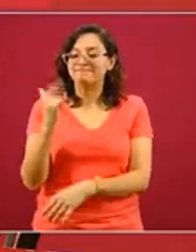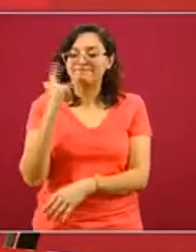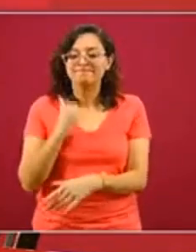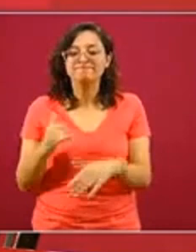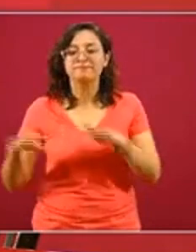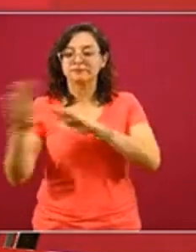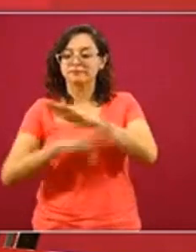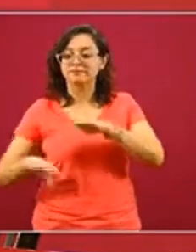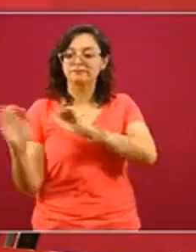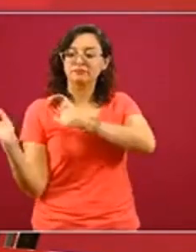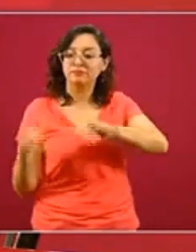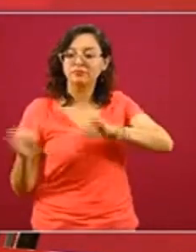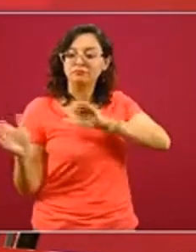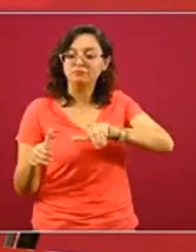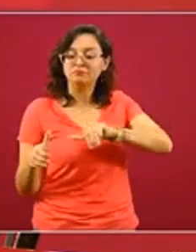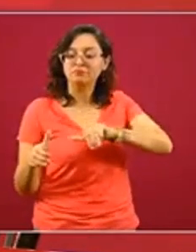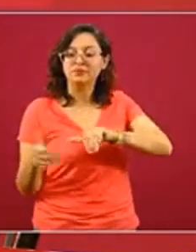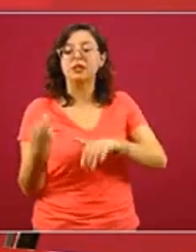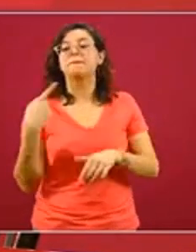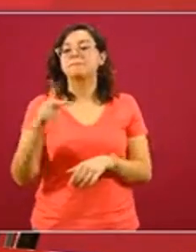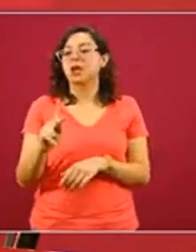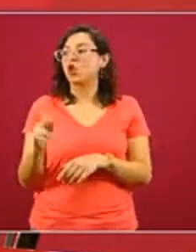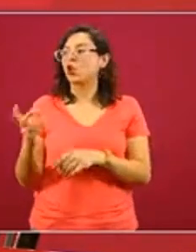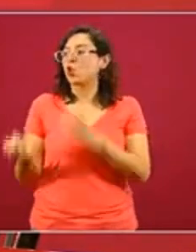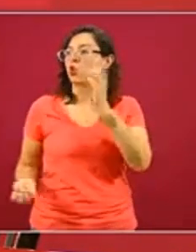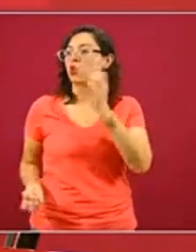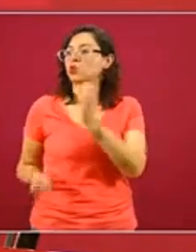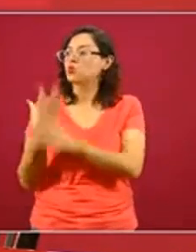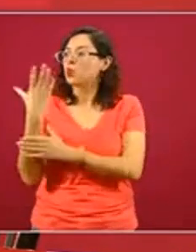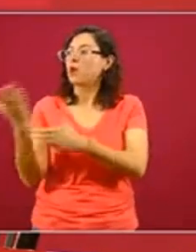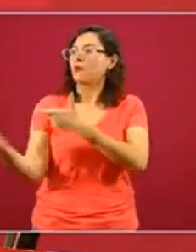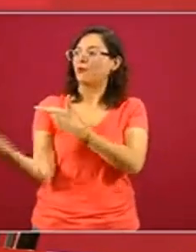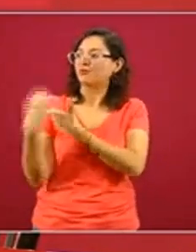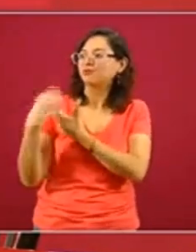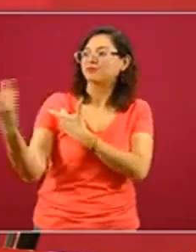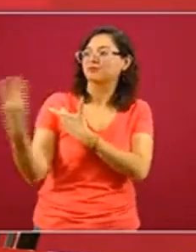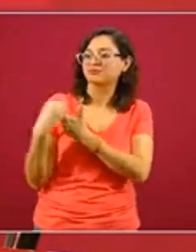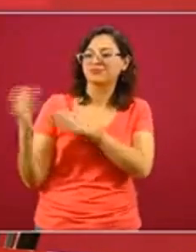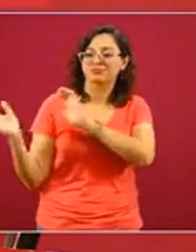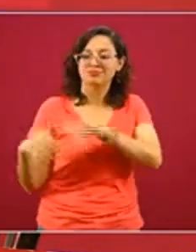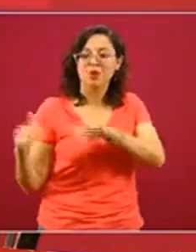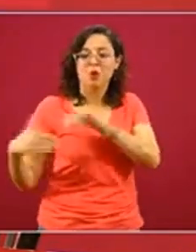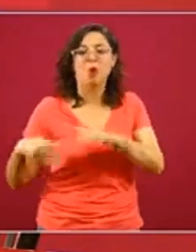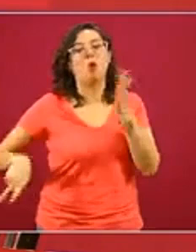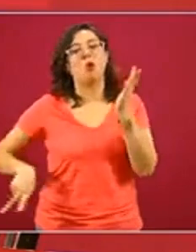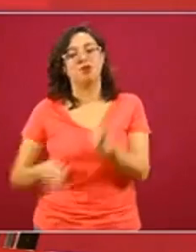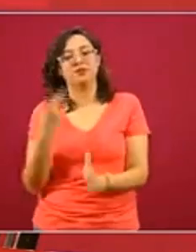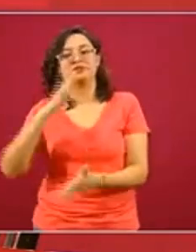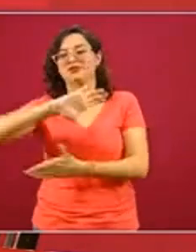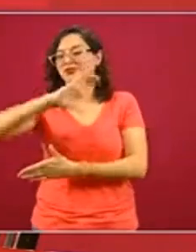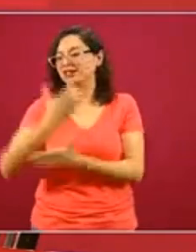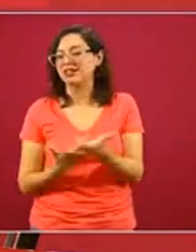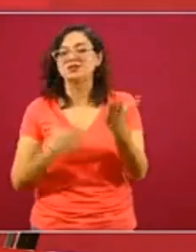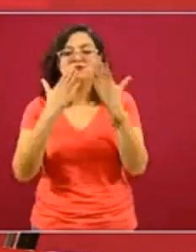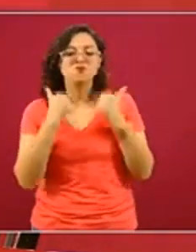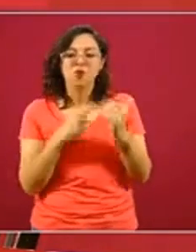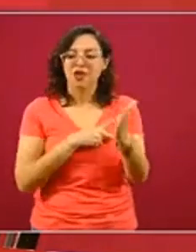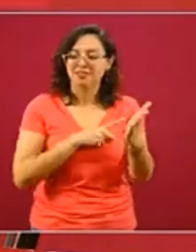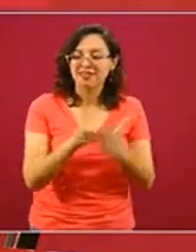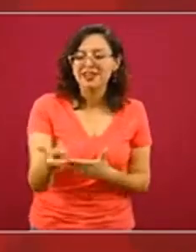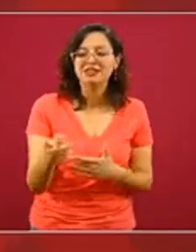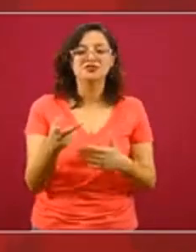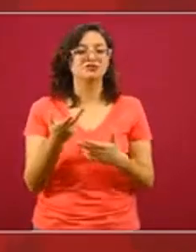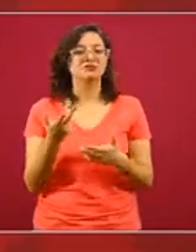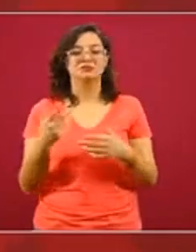basificarlos, pero luego vuelven a hacerse contratos precarios, sin derechos laborales, sin